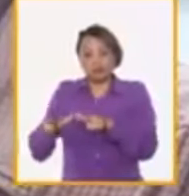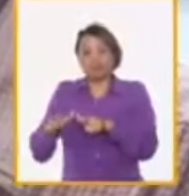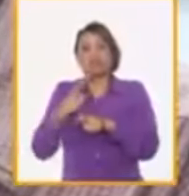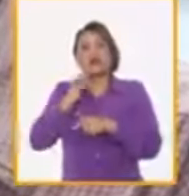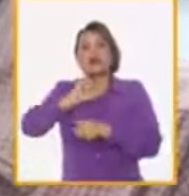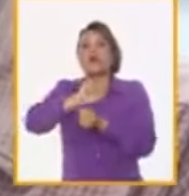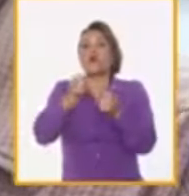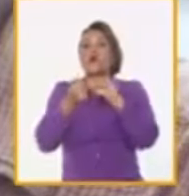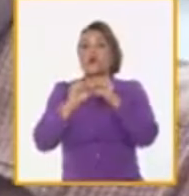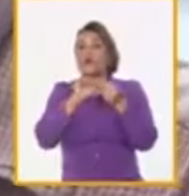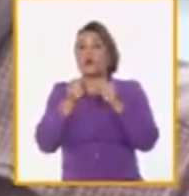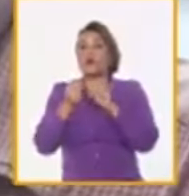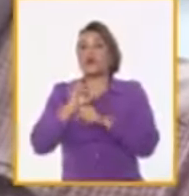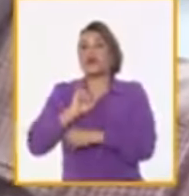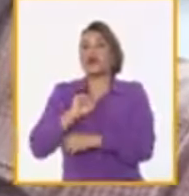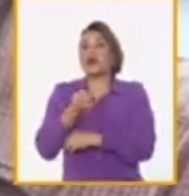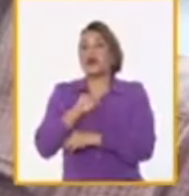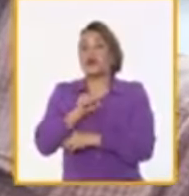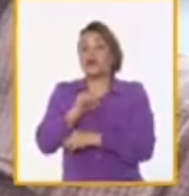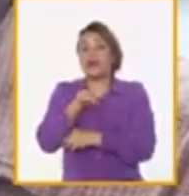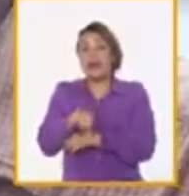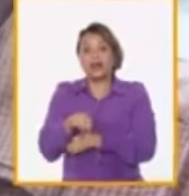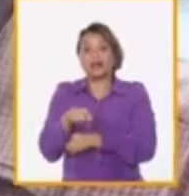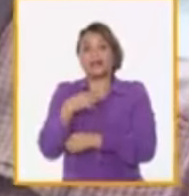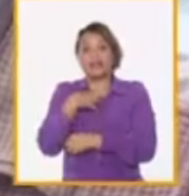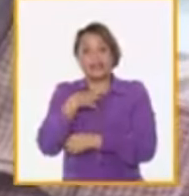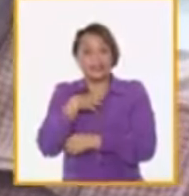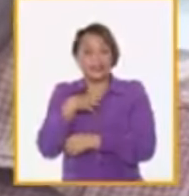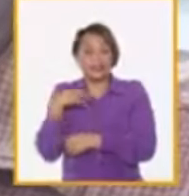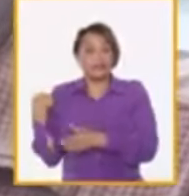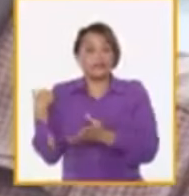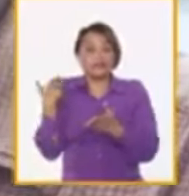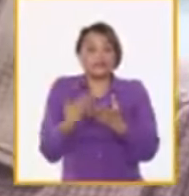millones de pesos. Y nosotros tenemos previsto que